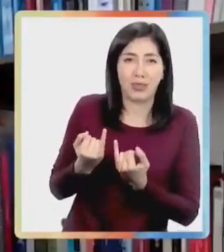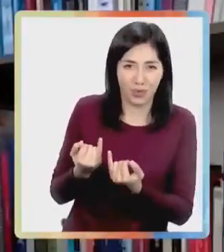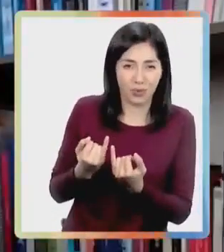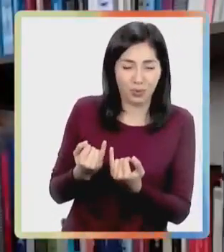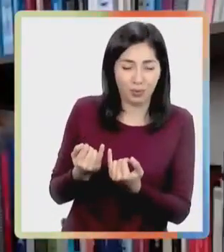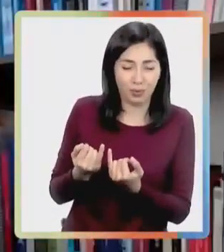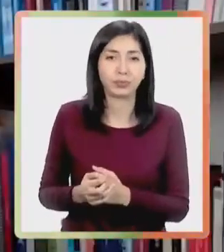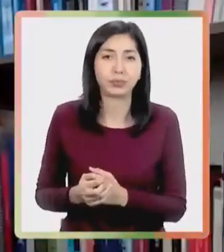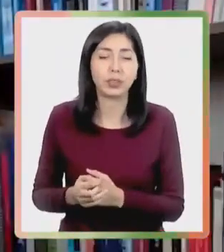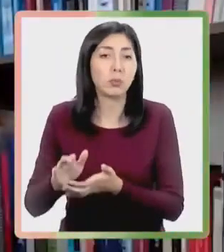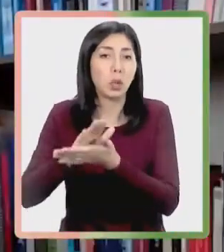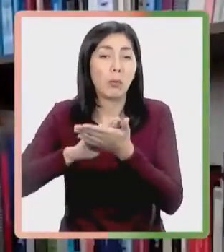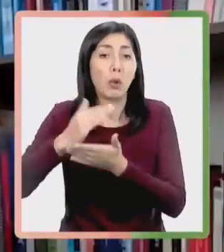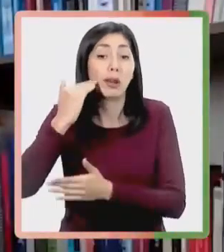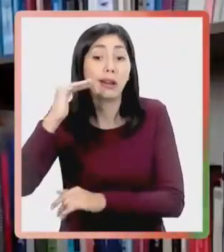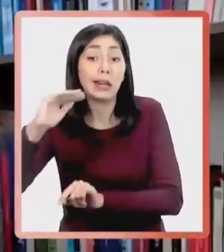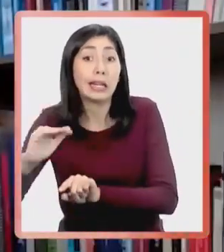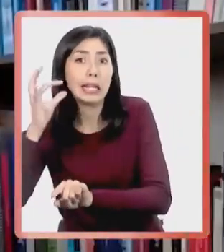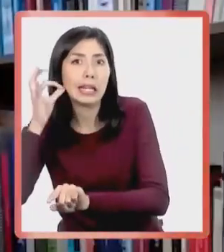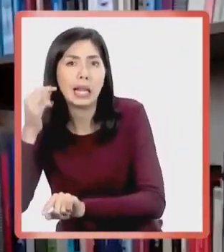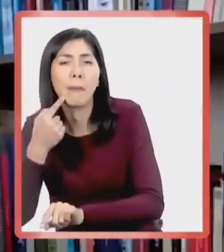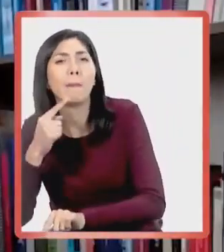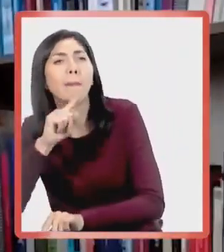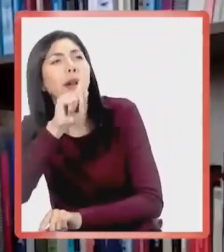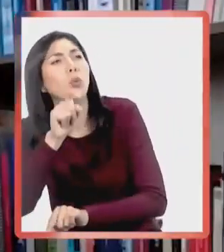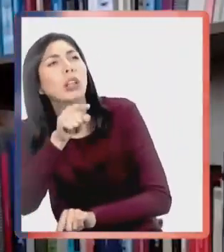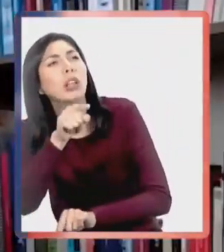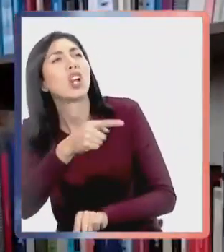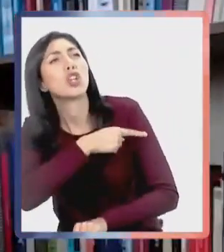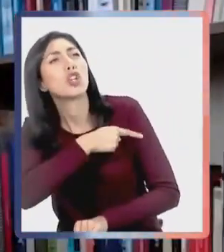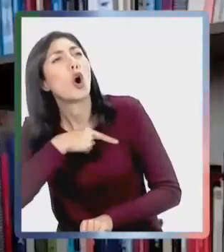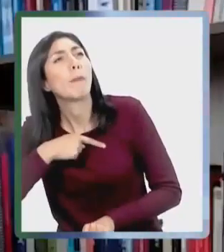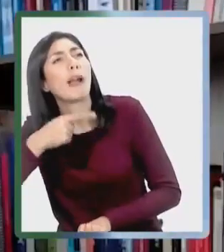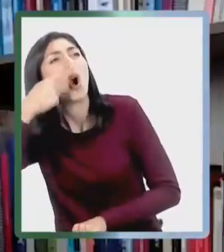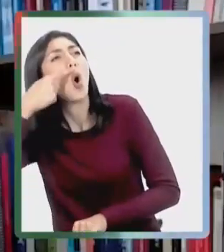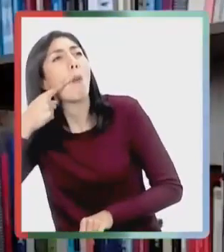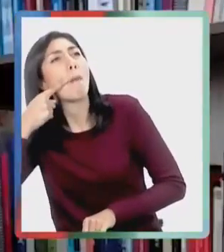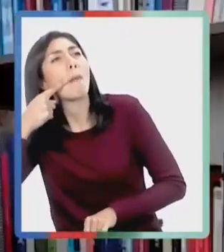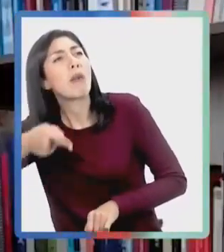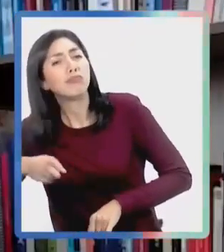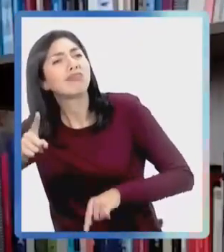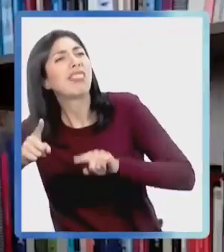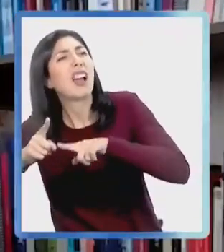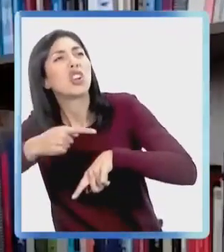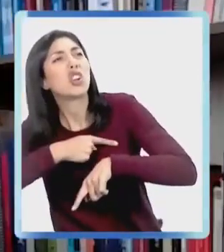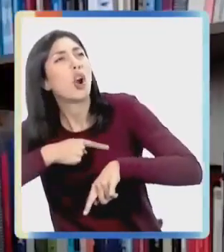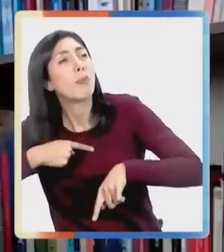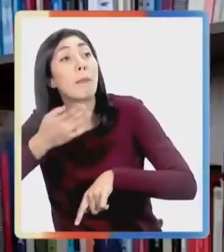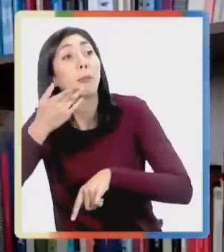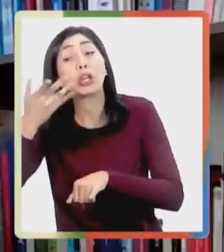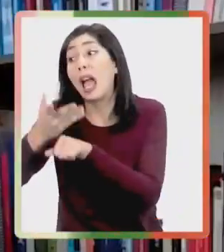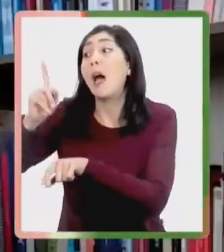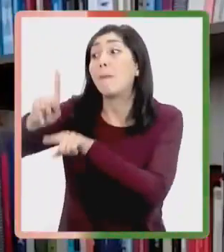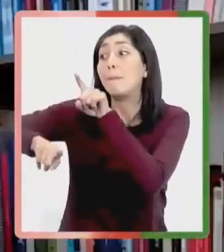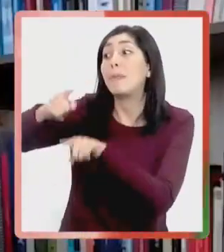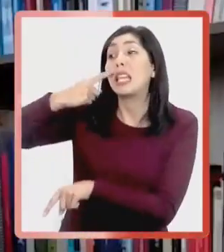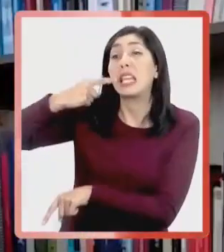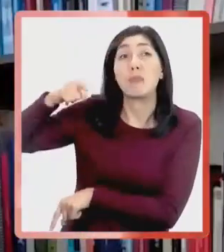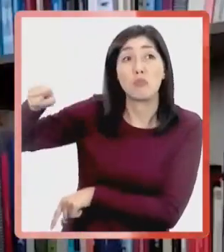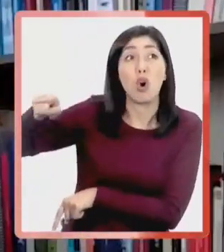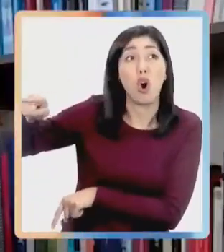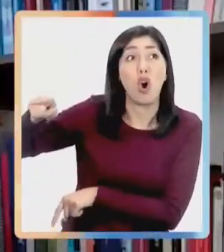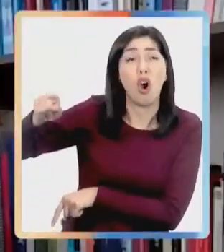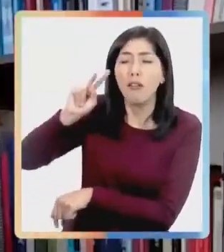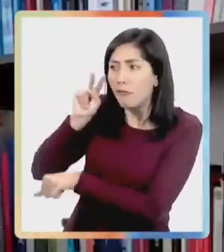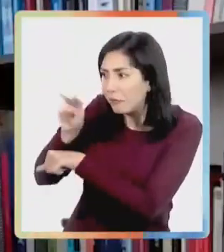nuestros hijos e hijas. Si esta niñita llega y pregunta cómo se llaman los genitales de los hombres, porque no sé, porque tuvo un primo y vio que los genitales